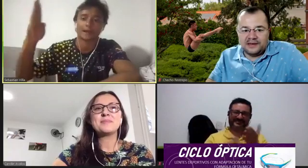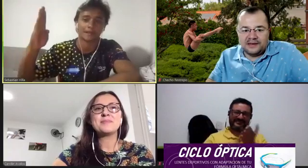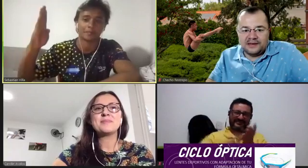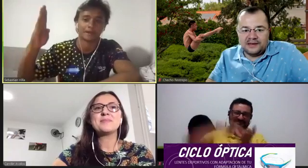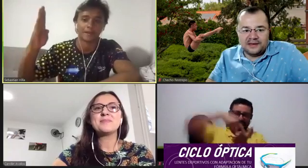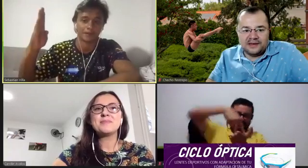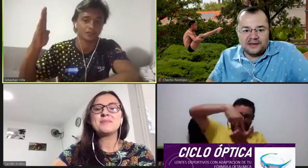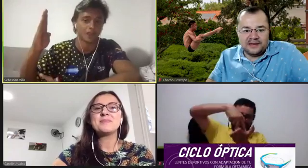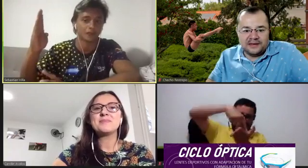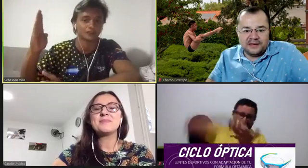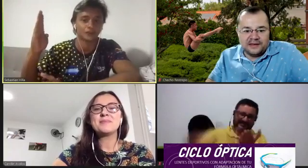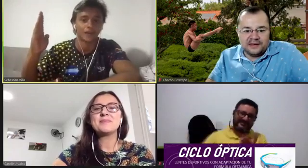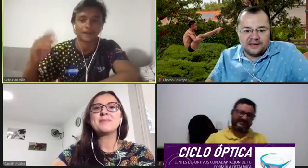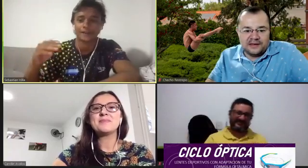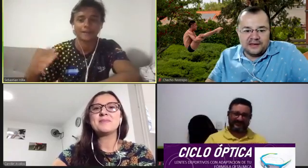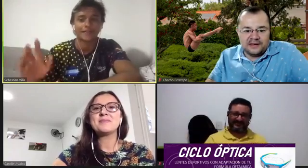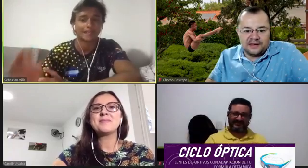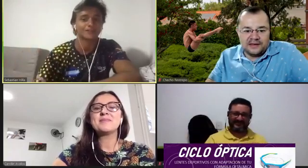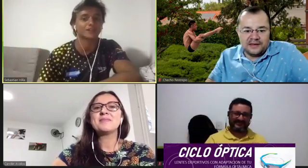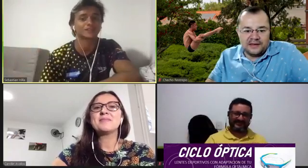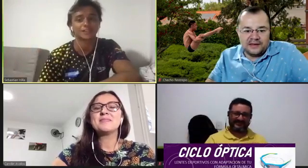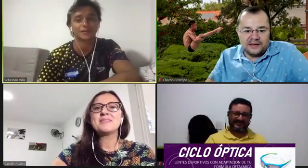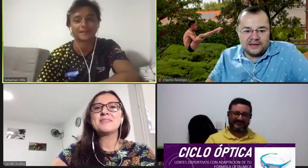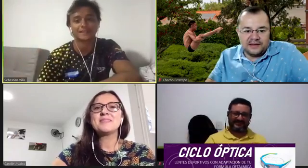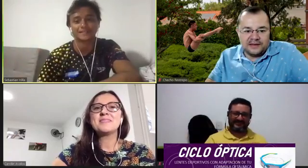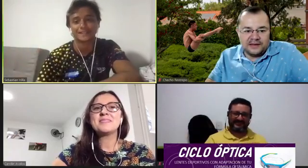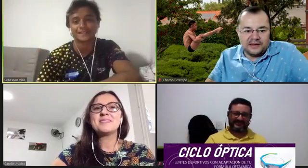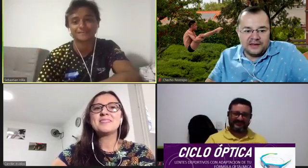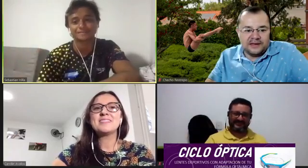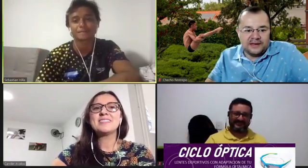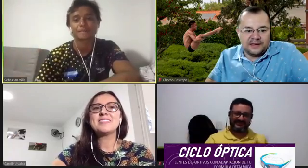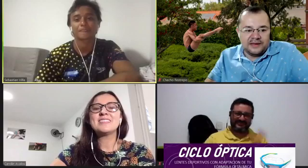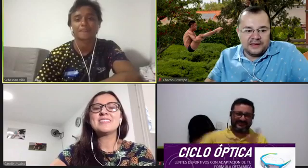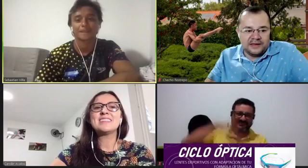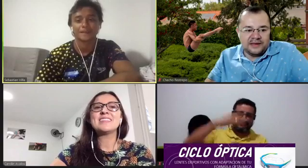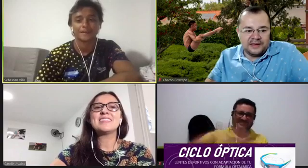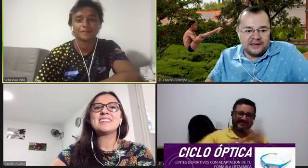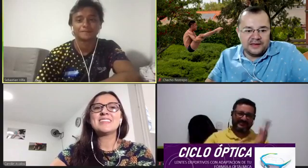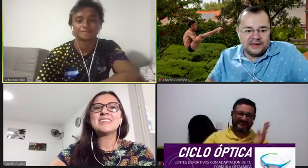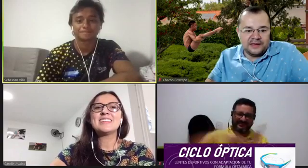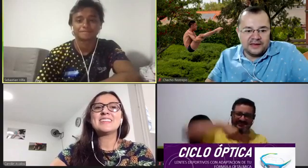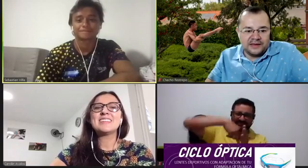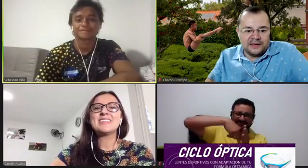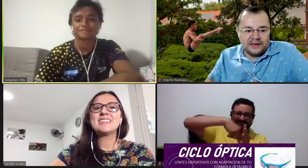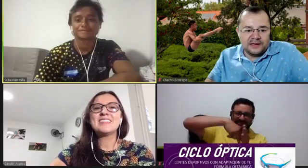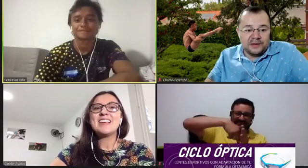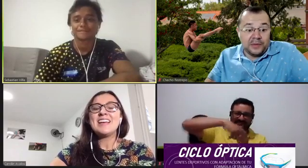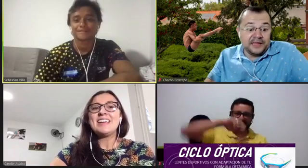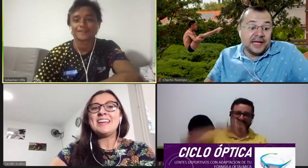y pan, a para de manos, y a controlar. Esas fueron nuestras competencias.